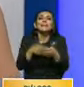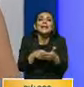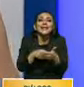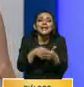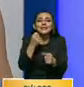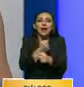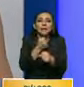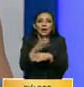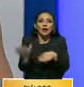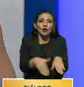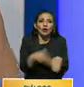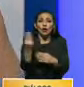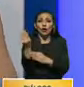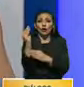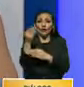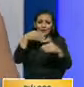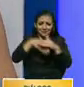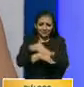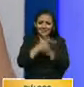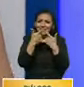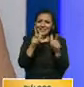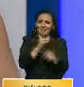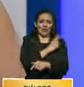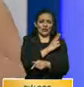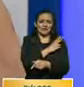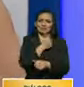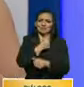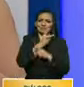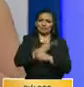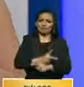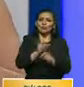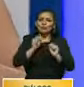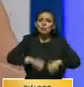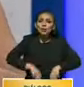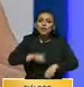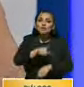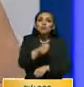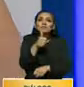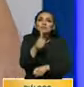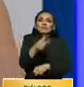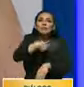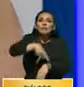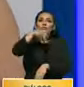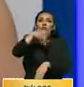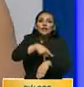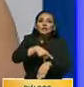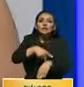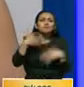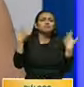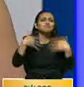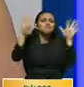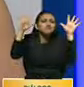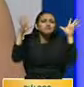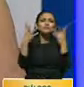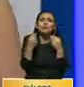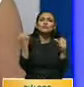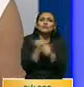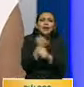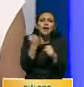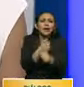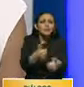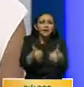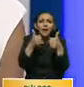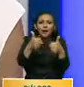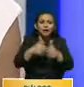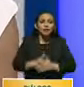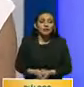de los jóvenes y el libre acceso a la universidad para que tengan su protección, su profesión, cientos de miles de plazas de empleo. Y